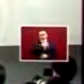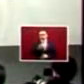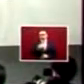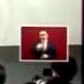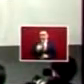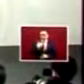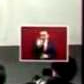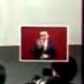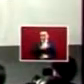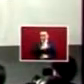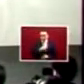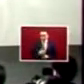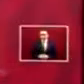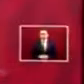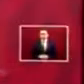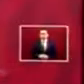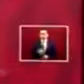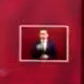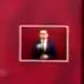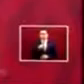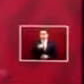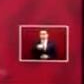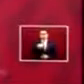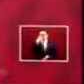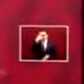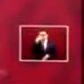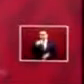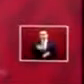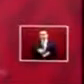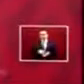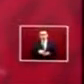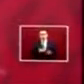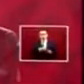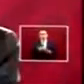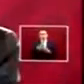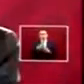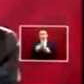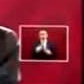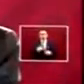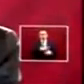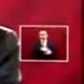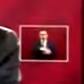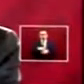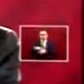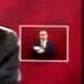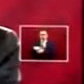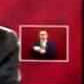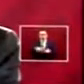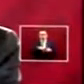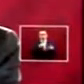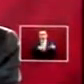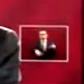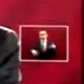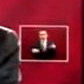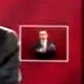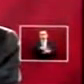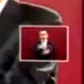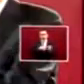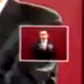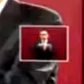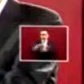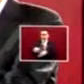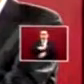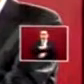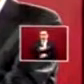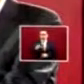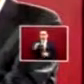frontera con los Estados Unidos, para llevar a cabo una jornada, dijo, de defensa de la dignidad y del rescate de la buena